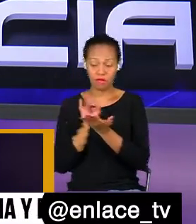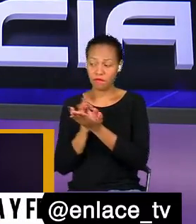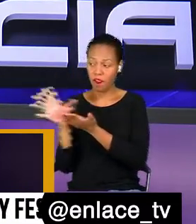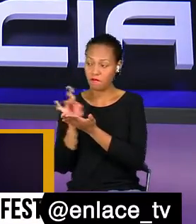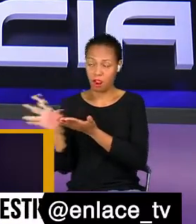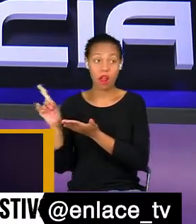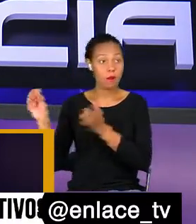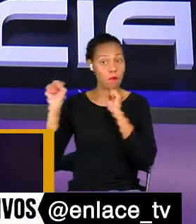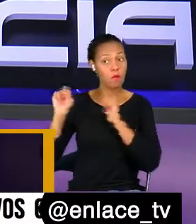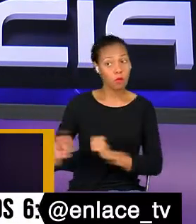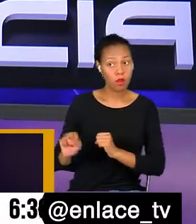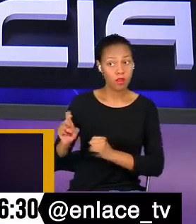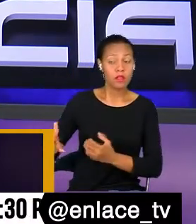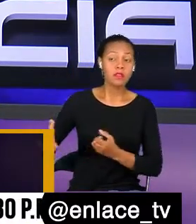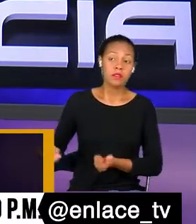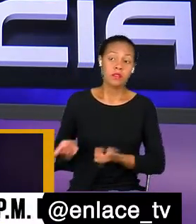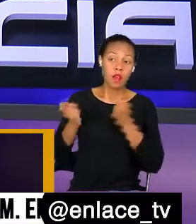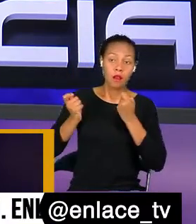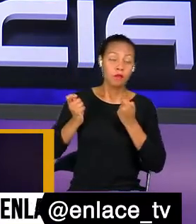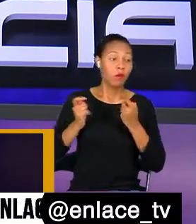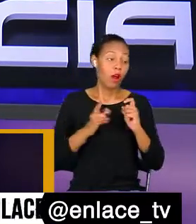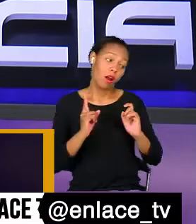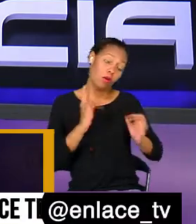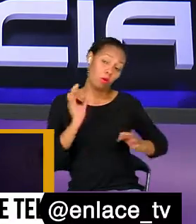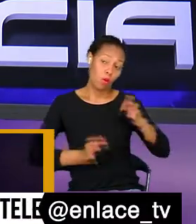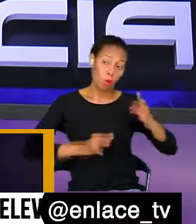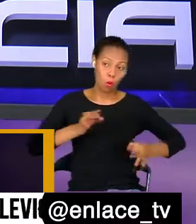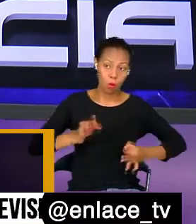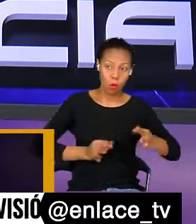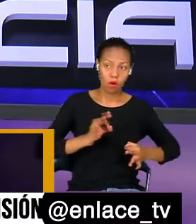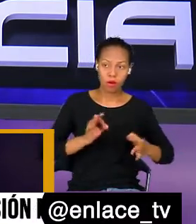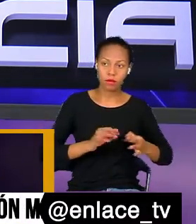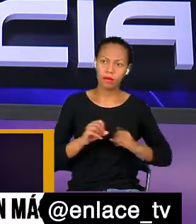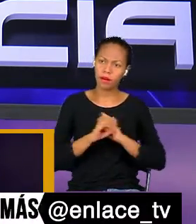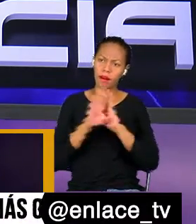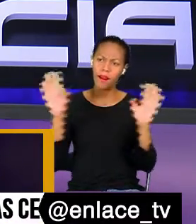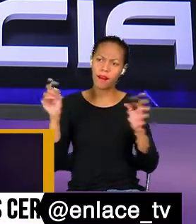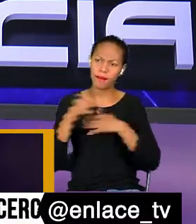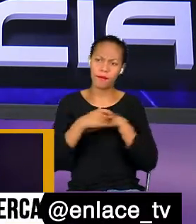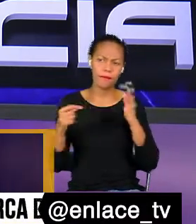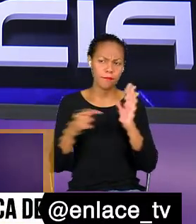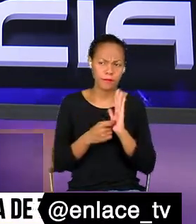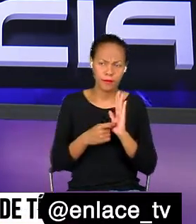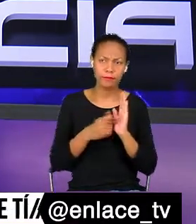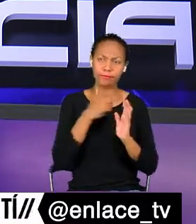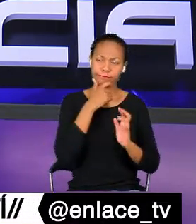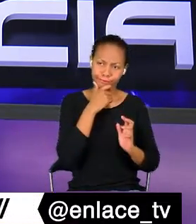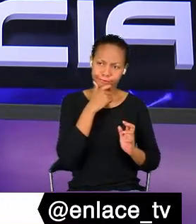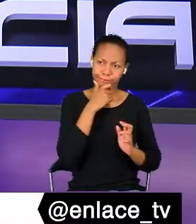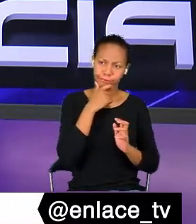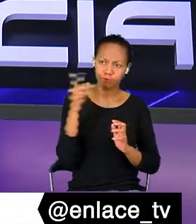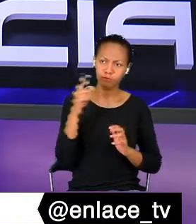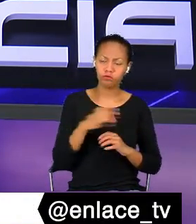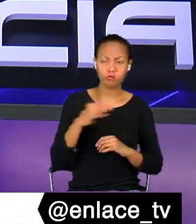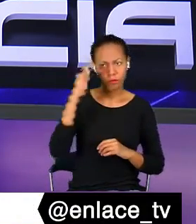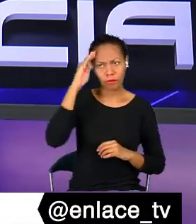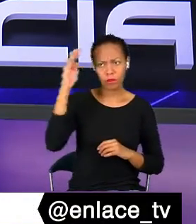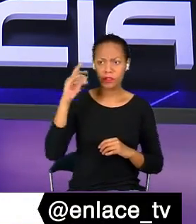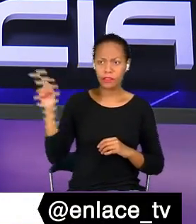la que ofrece ahora la policía para poder tener información directa con esta institución. Antes de despedirnos, coronel,